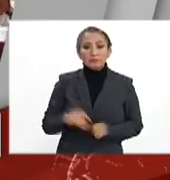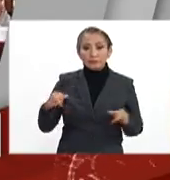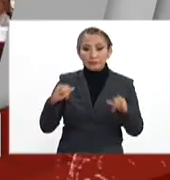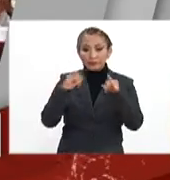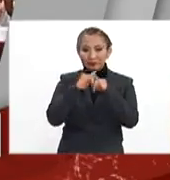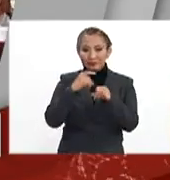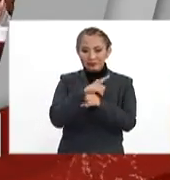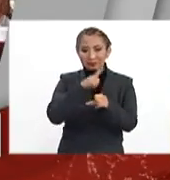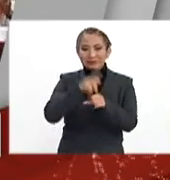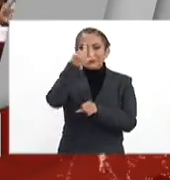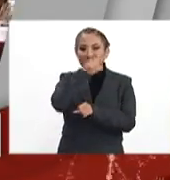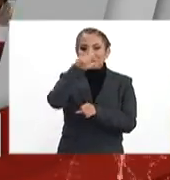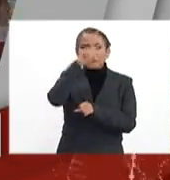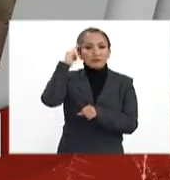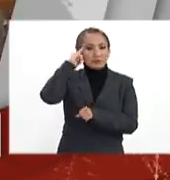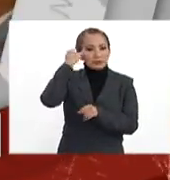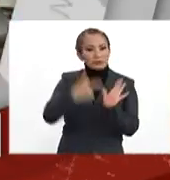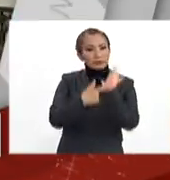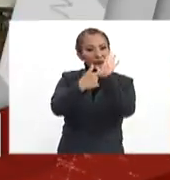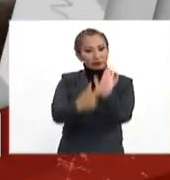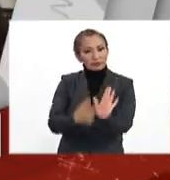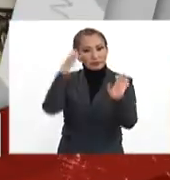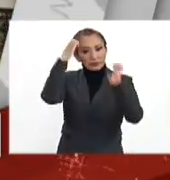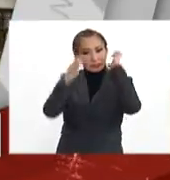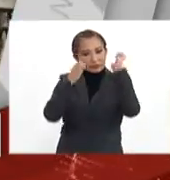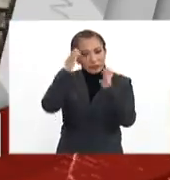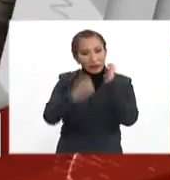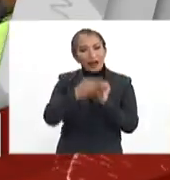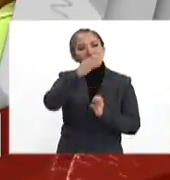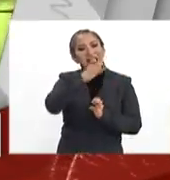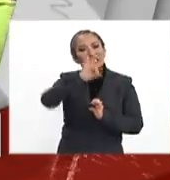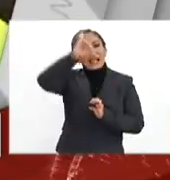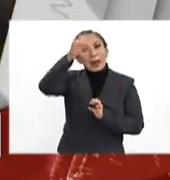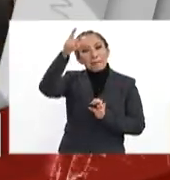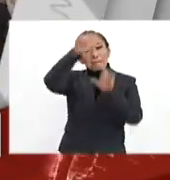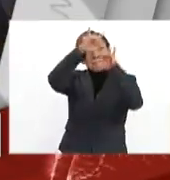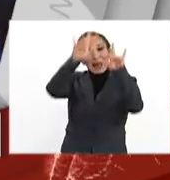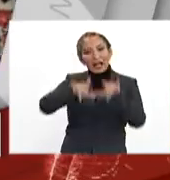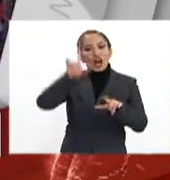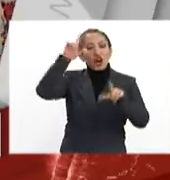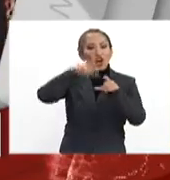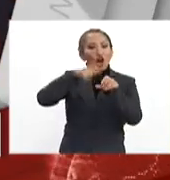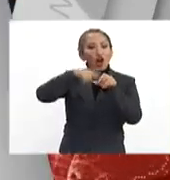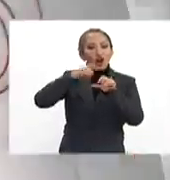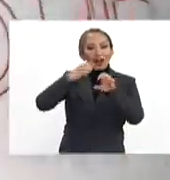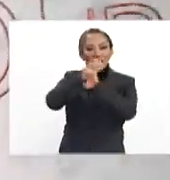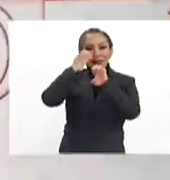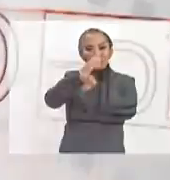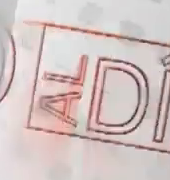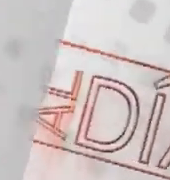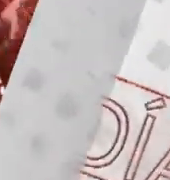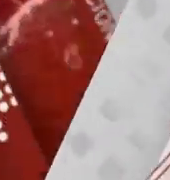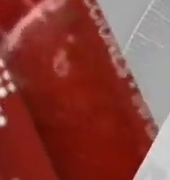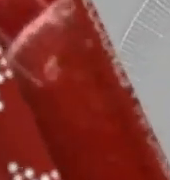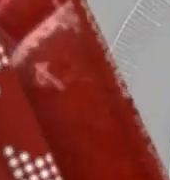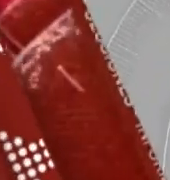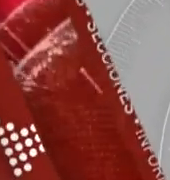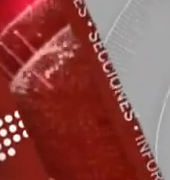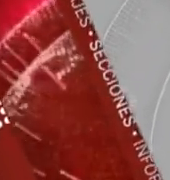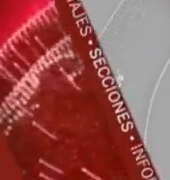Instituto Nacional de Lenguas Indígenas presenta la muestra Fiesta de Imágenes, color de la entidad.